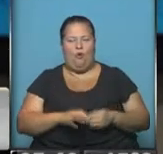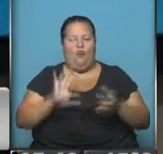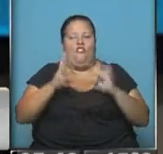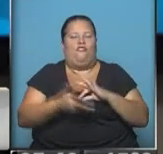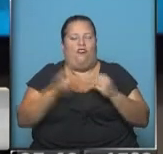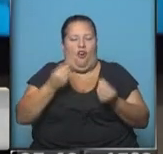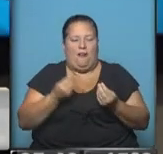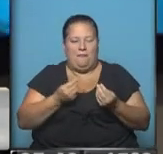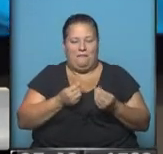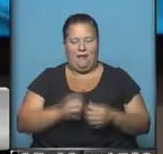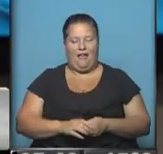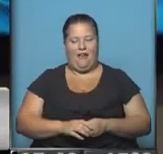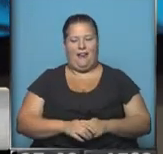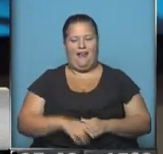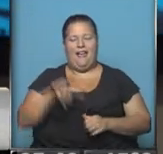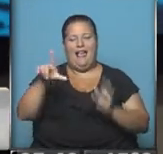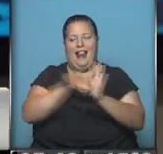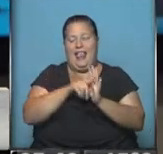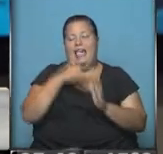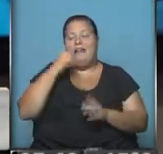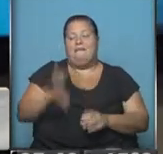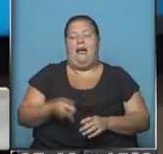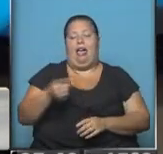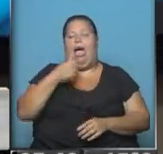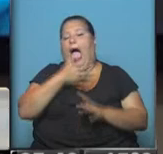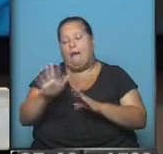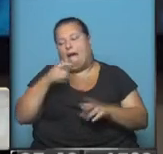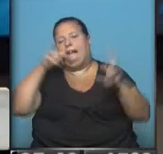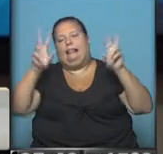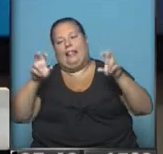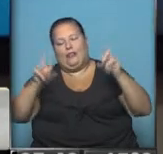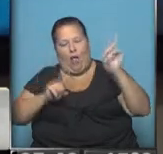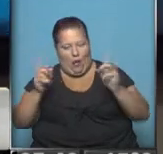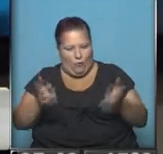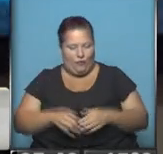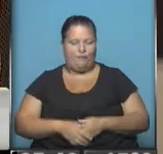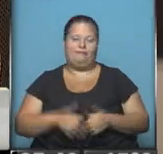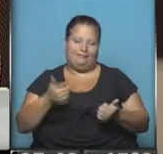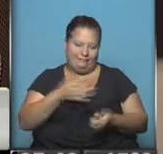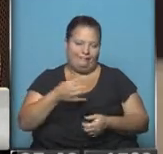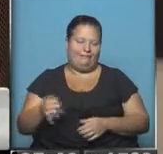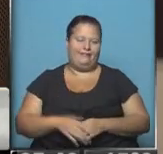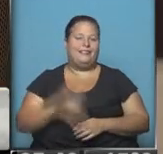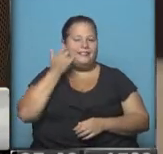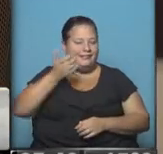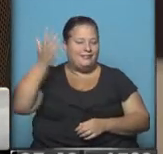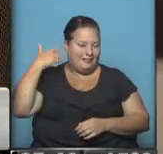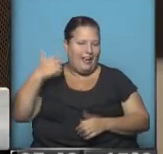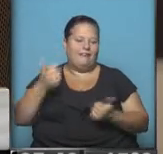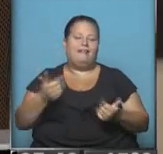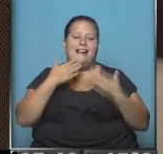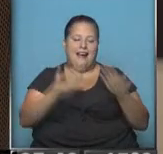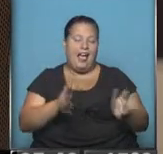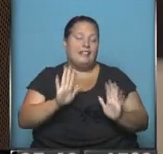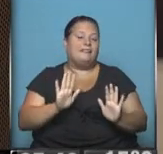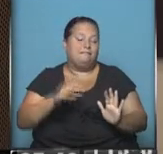efectividad de la medida más allá de darles títulos algunos exacta que ya viene teniendo efecto gracias a raúl